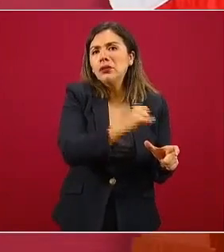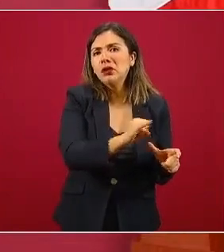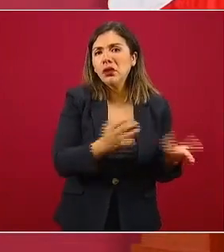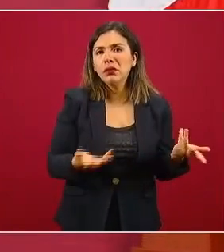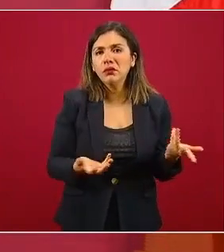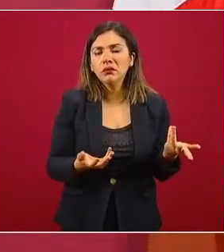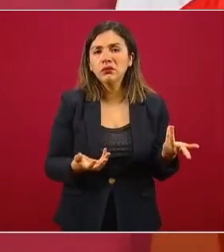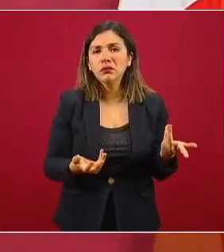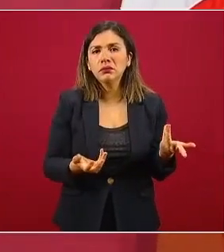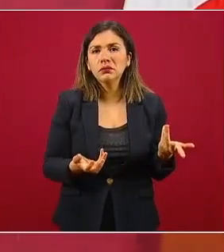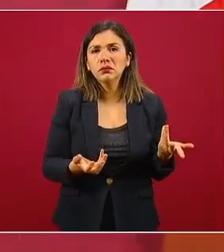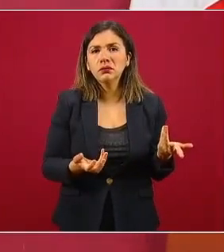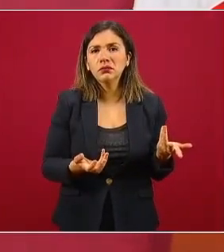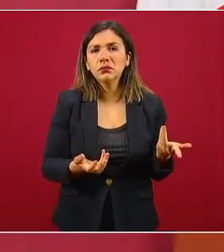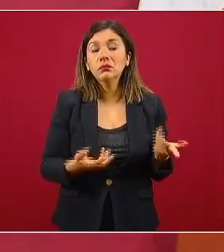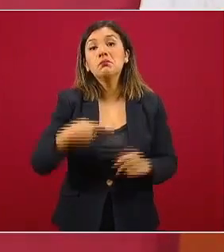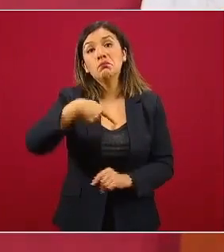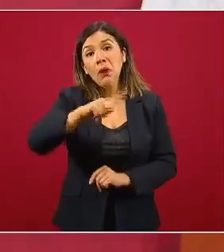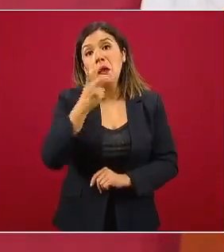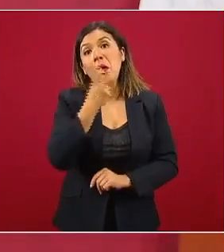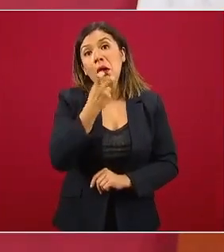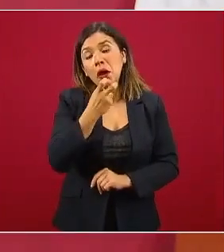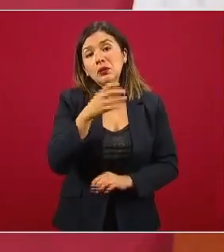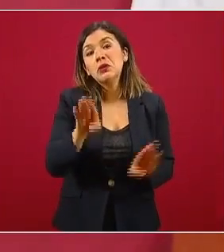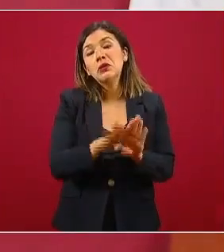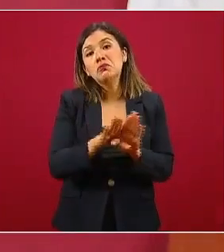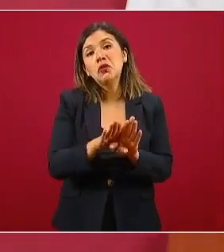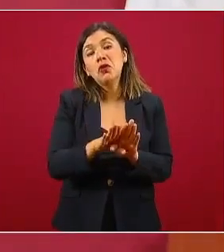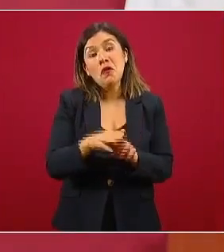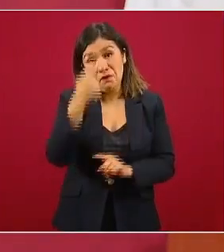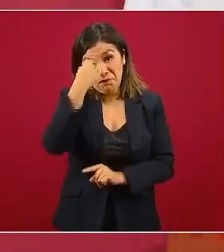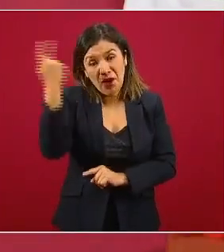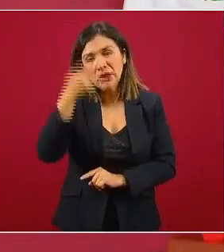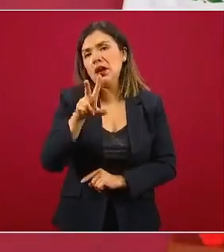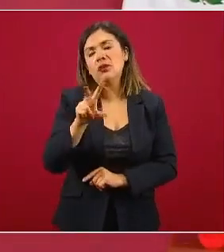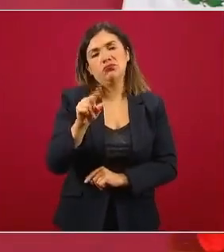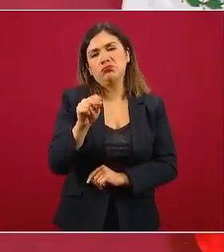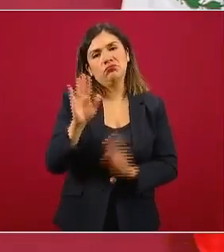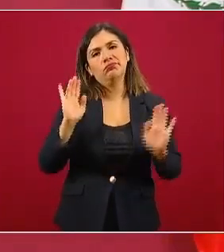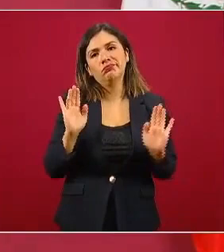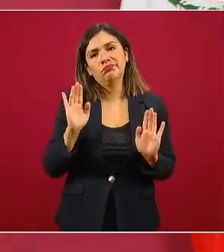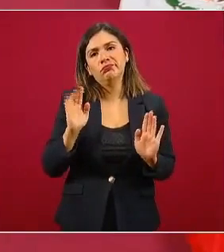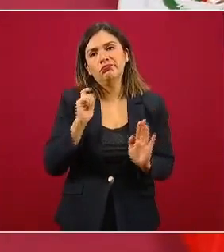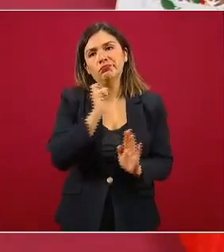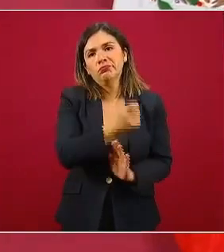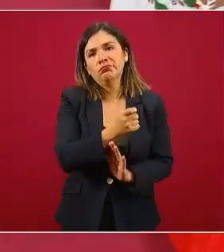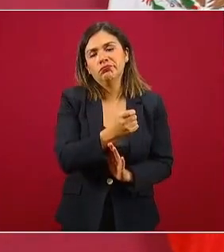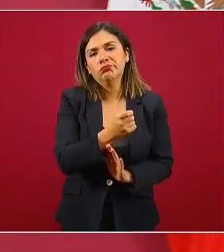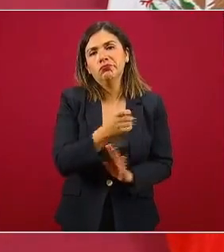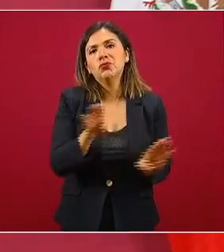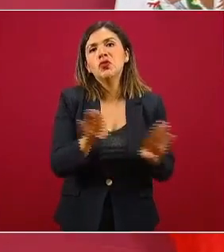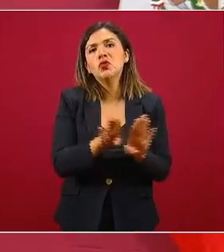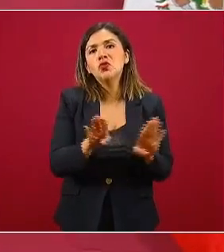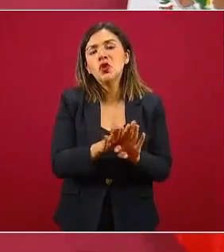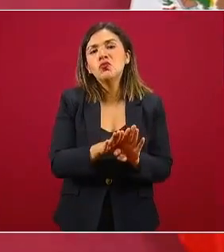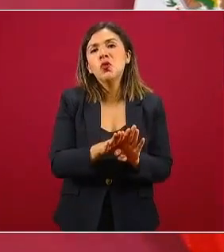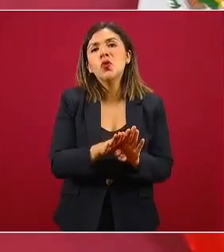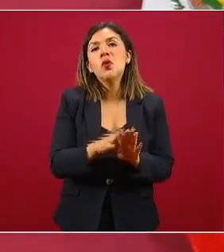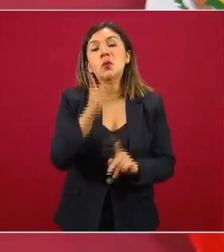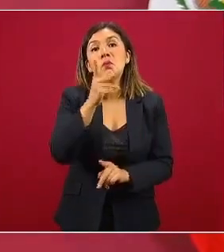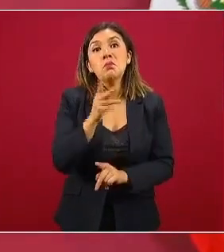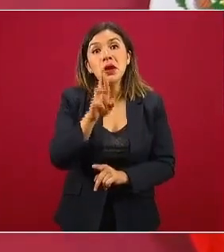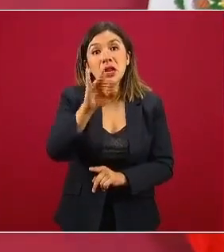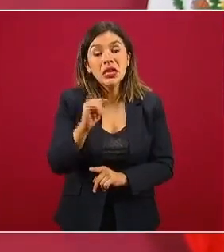Pero esa es una cuestión que no es fácil. A ver cómo el PRI se